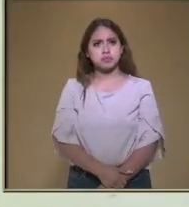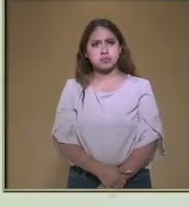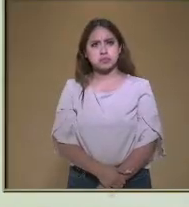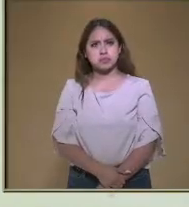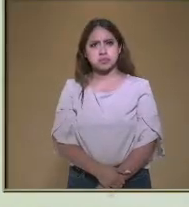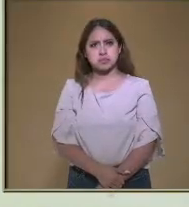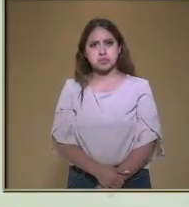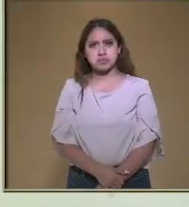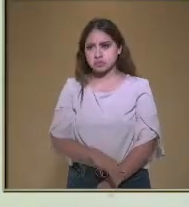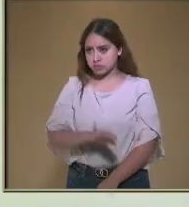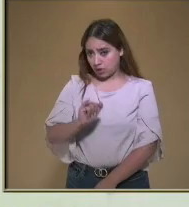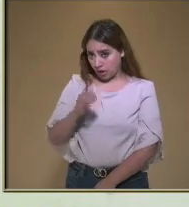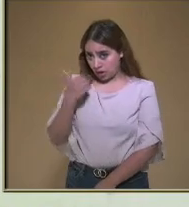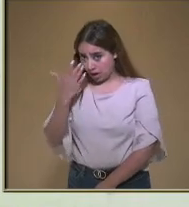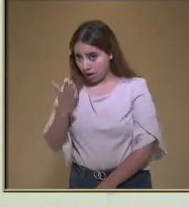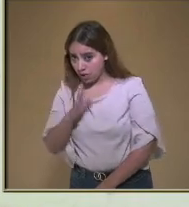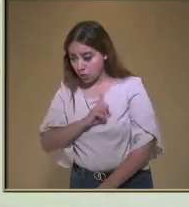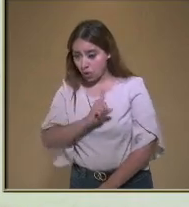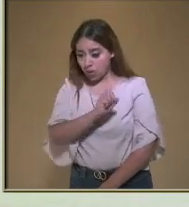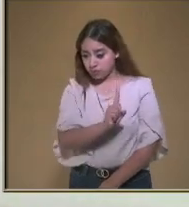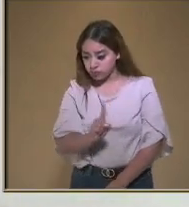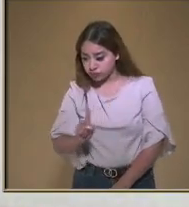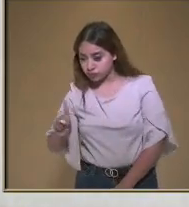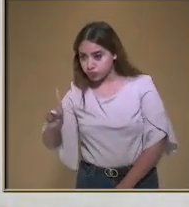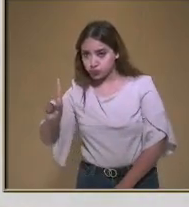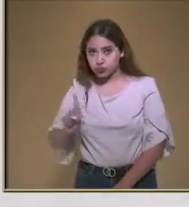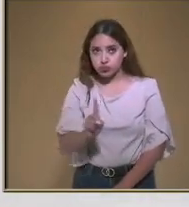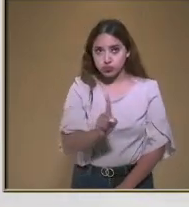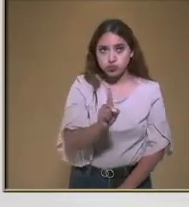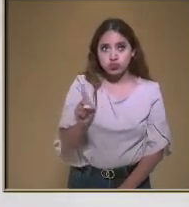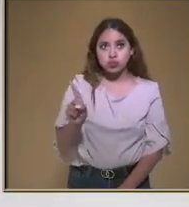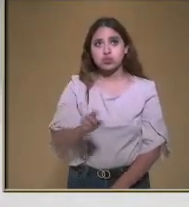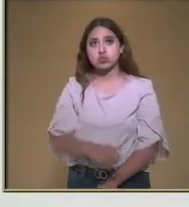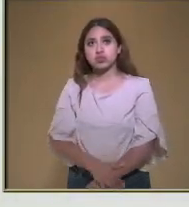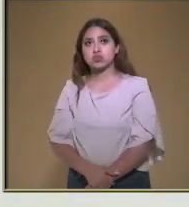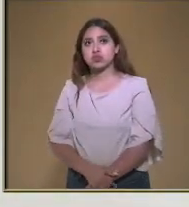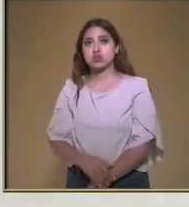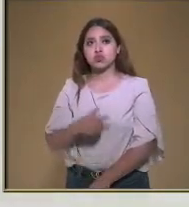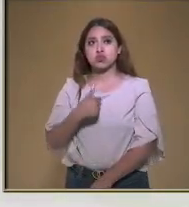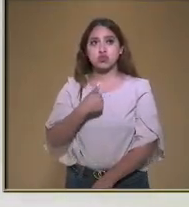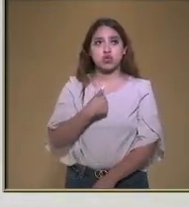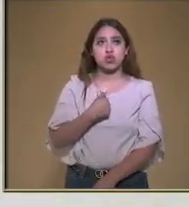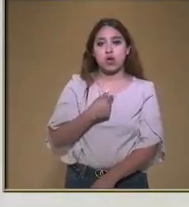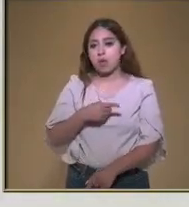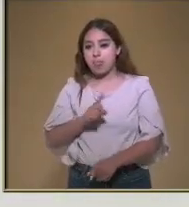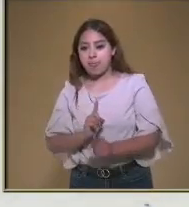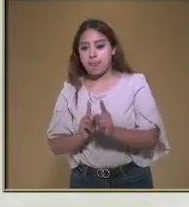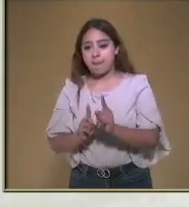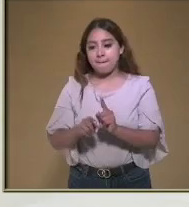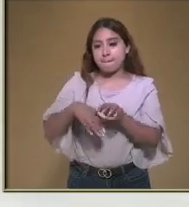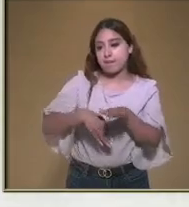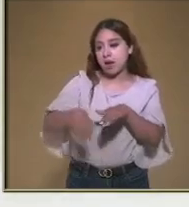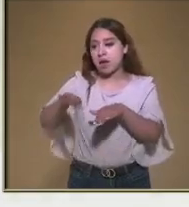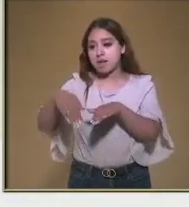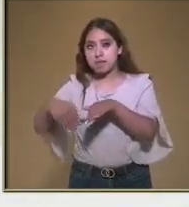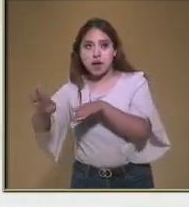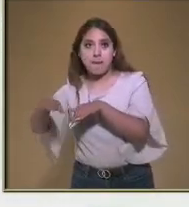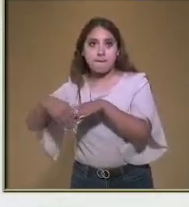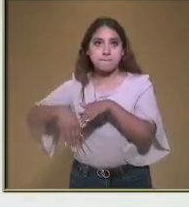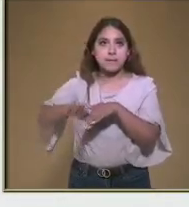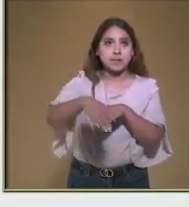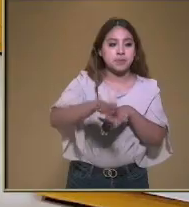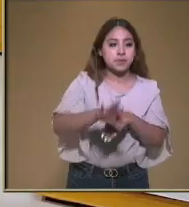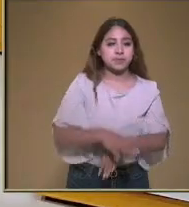comienzo a desplazarme de un lugar a otro? Adelante. Ok. Voy a llevar la taparrosca de un lugar a otro con el pie.